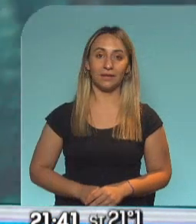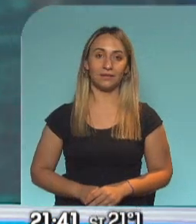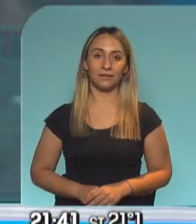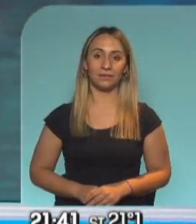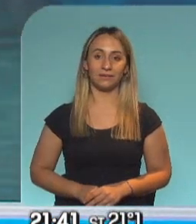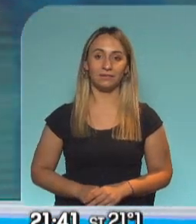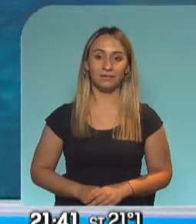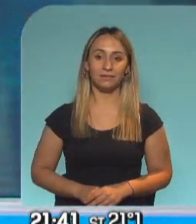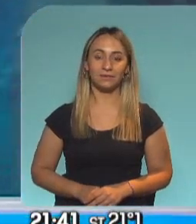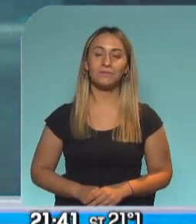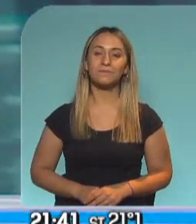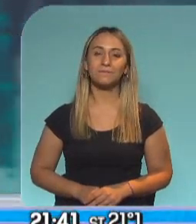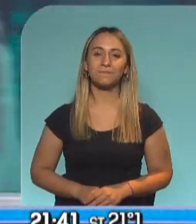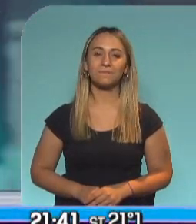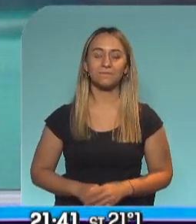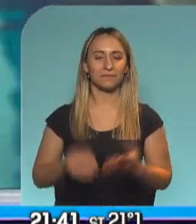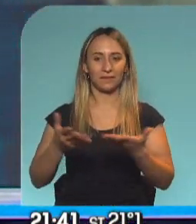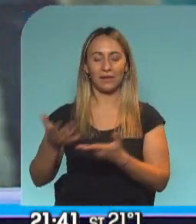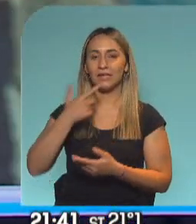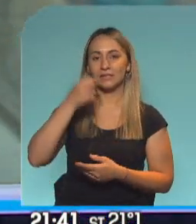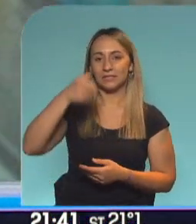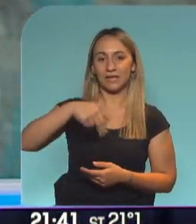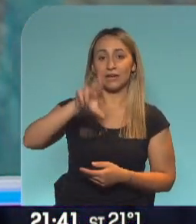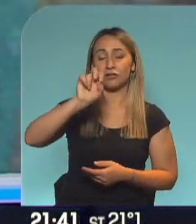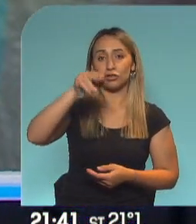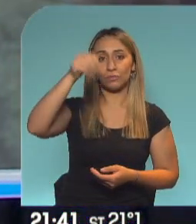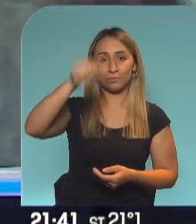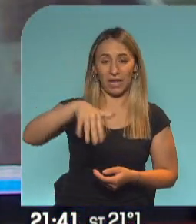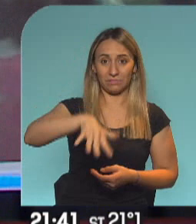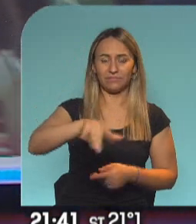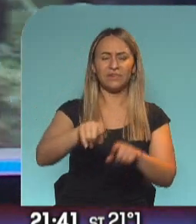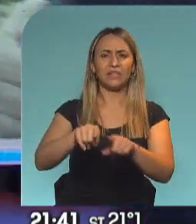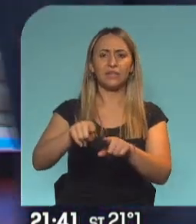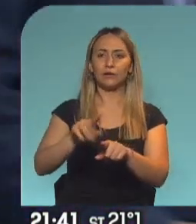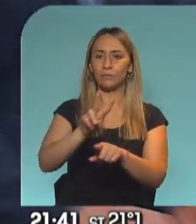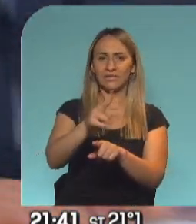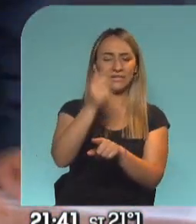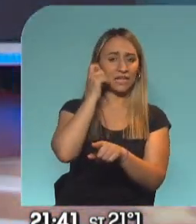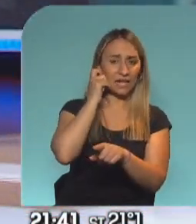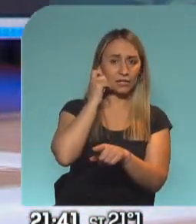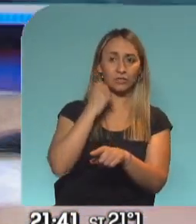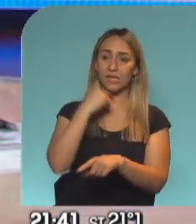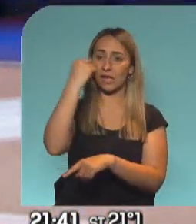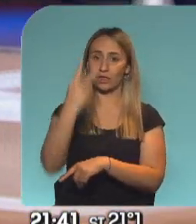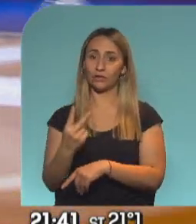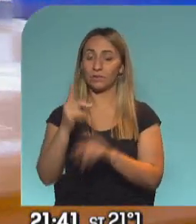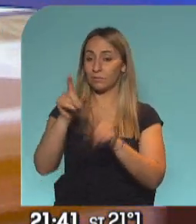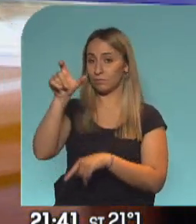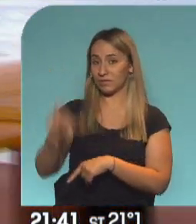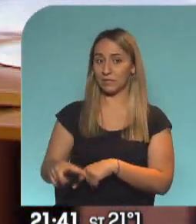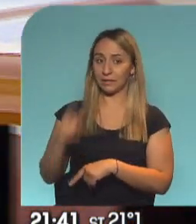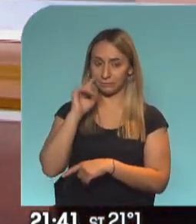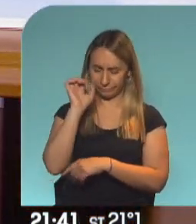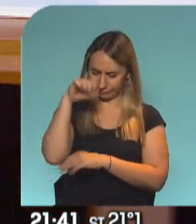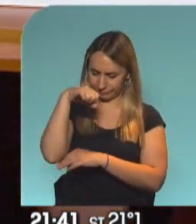Ella era Belén San Román, tenía 26 años y tenía dos hijas. Y esa persona que vemos allí cabeza abajo